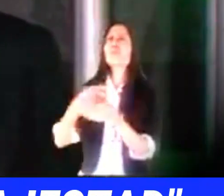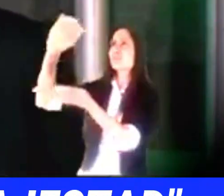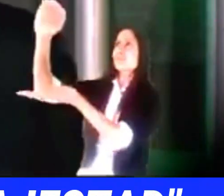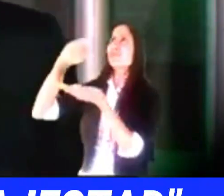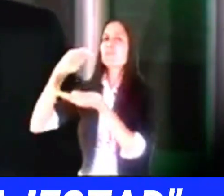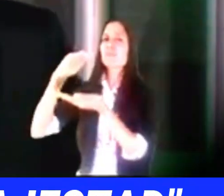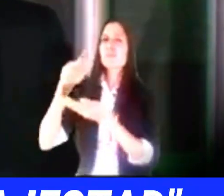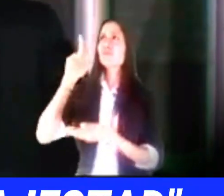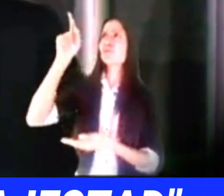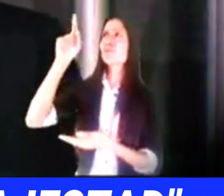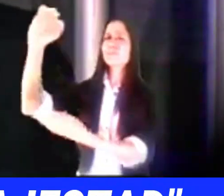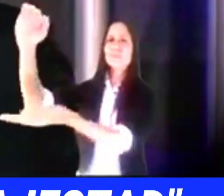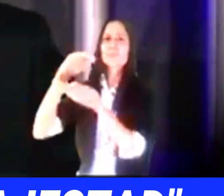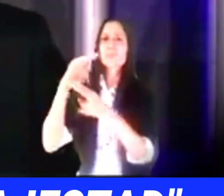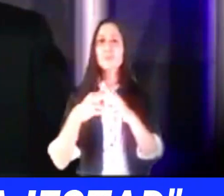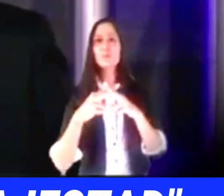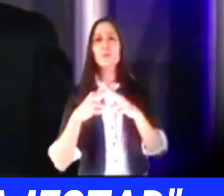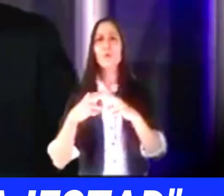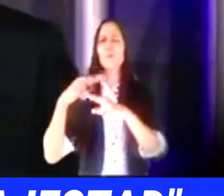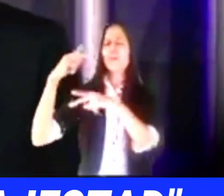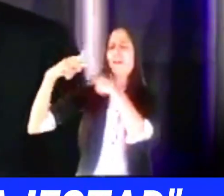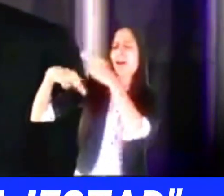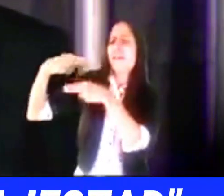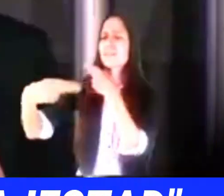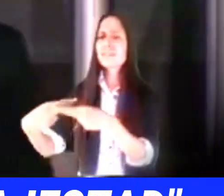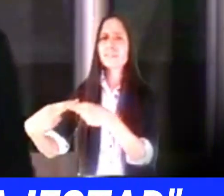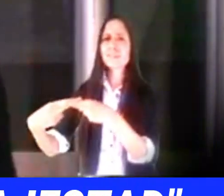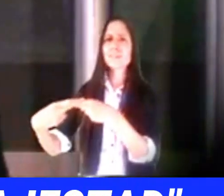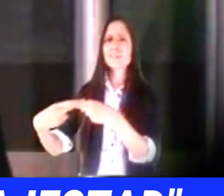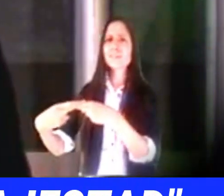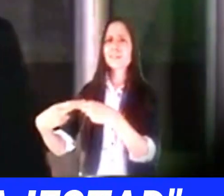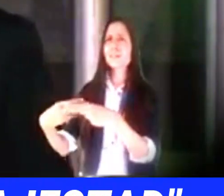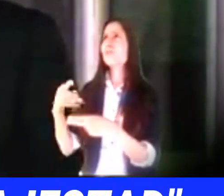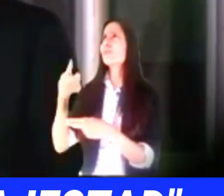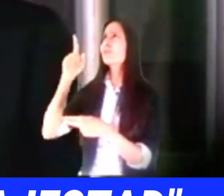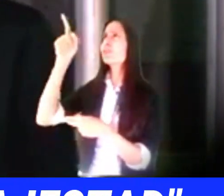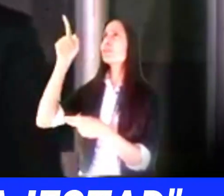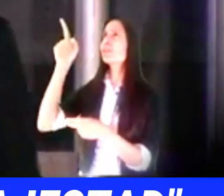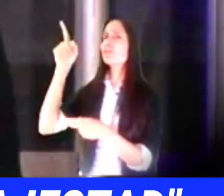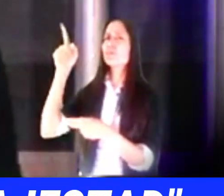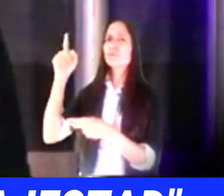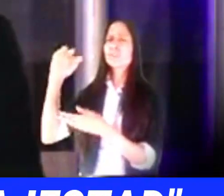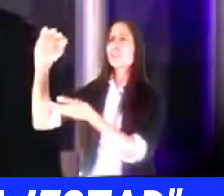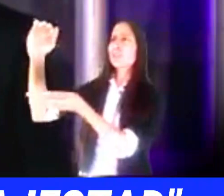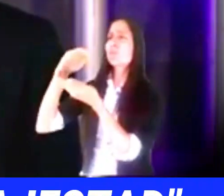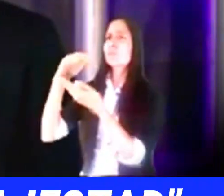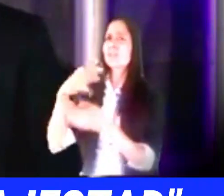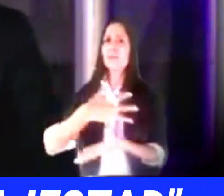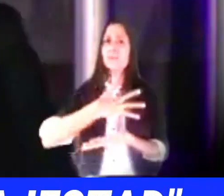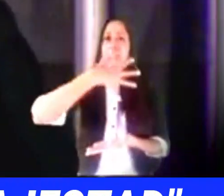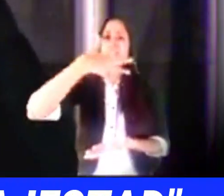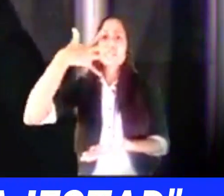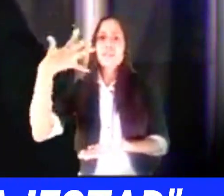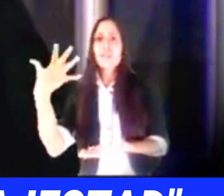nombre, nos dio herencia. Tenemos en esta tarde, yo diría, todo lo que